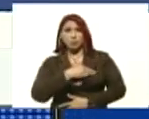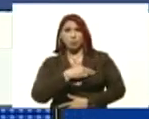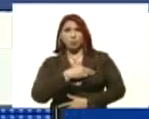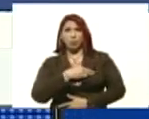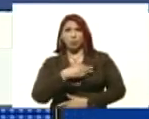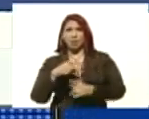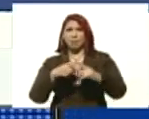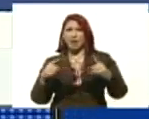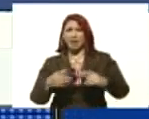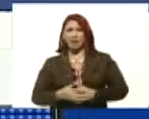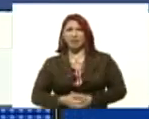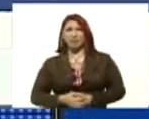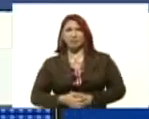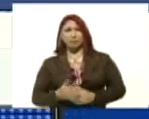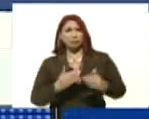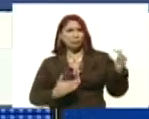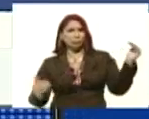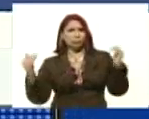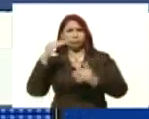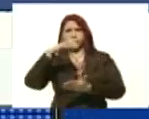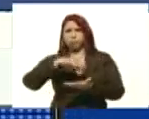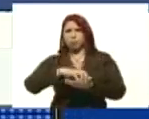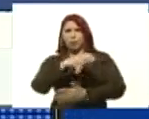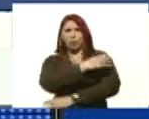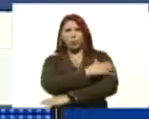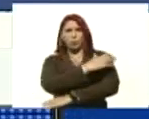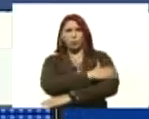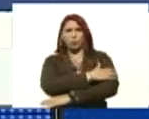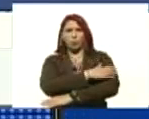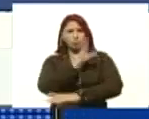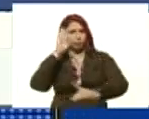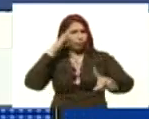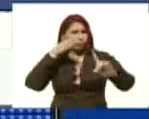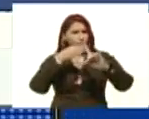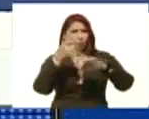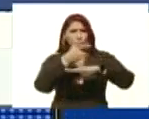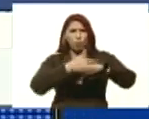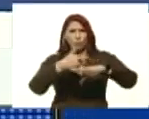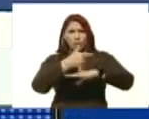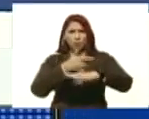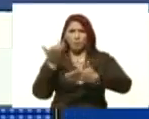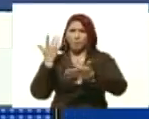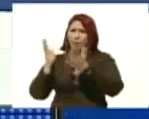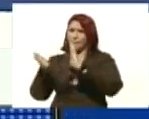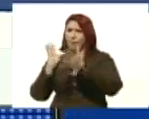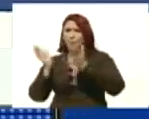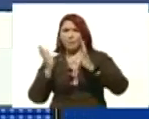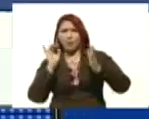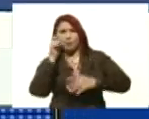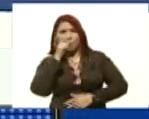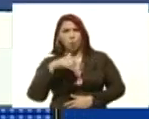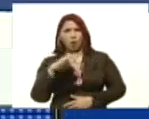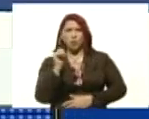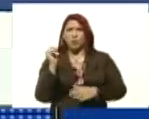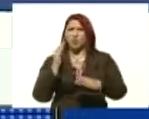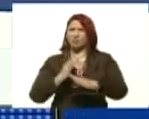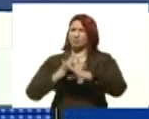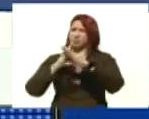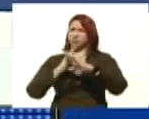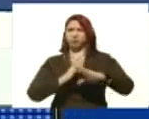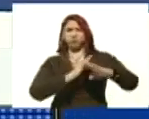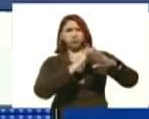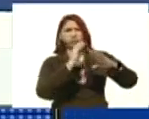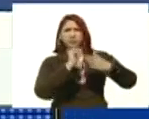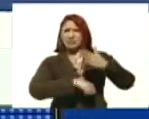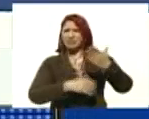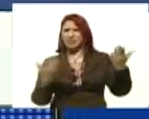pasarle por encima al Estado burgués e ir directo de gobierno a pueblo, sin escala,